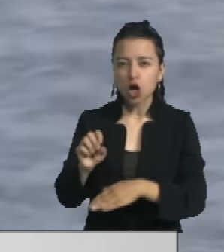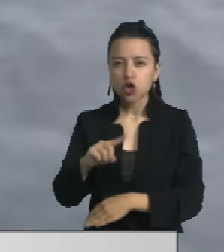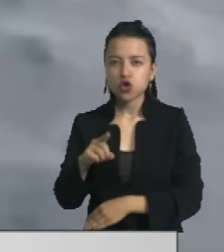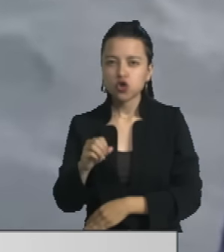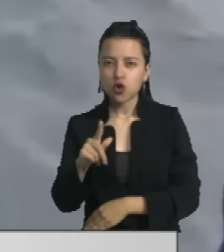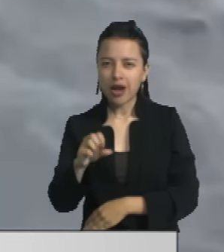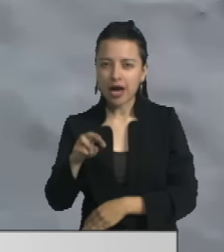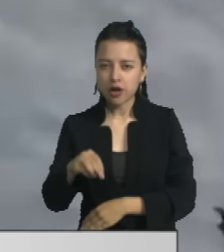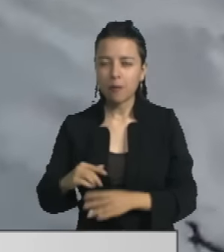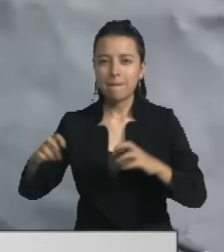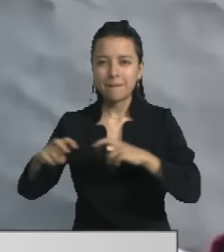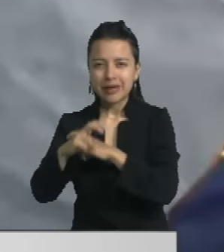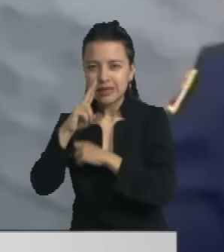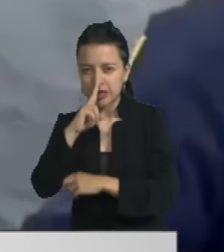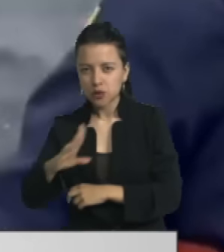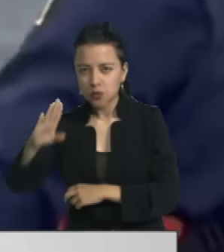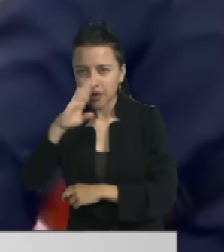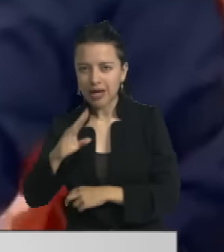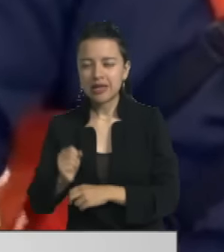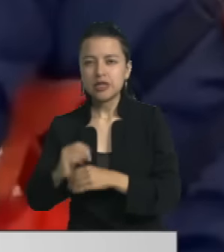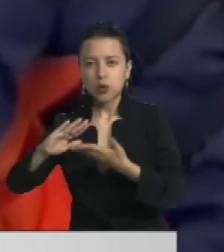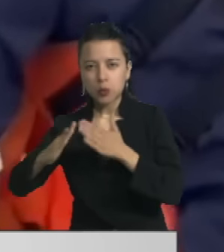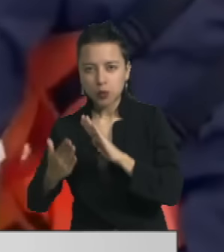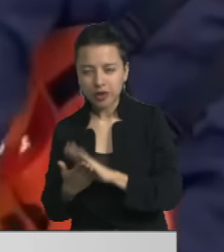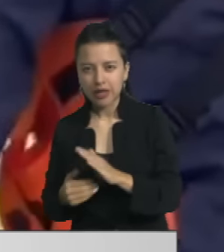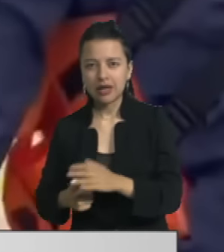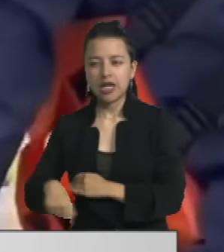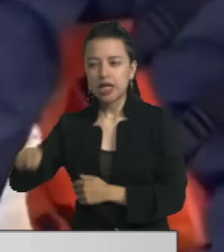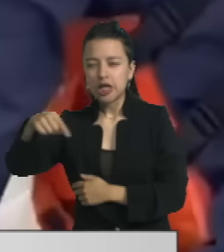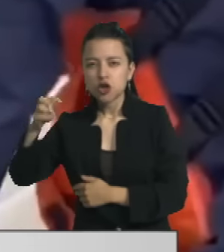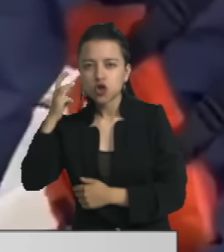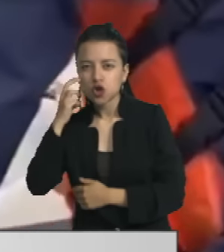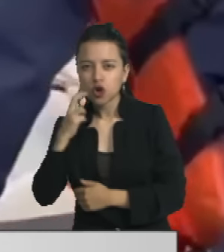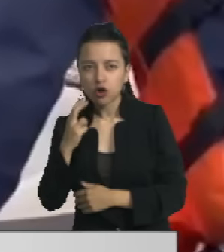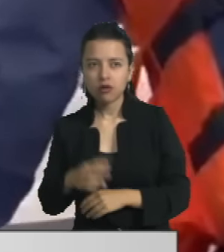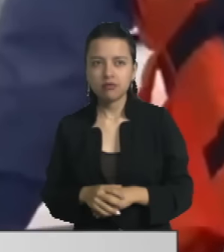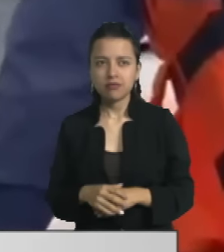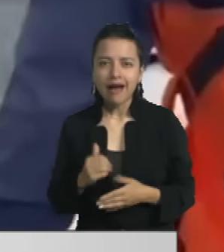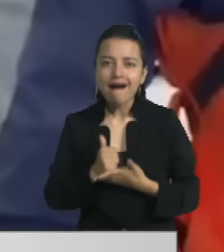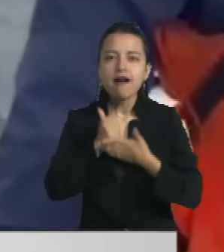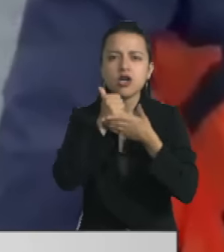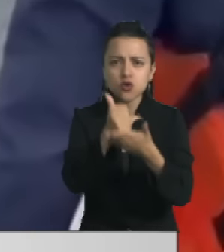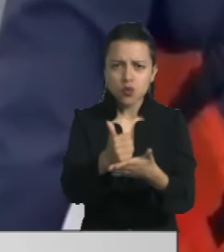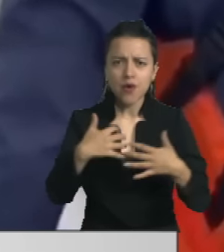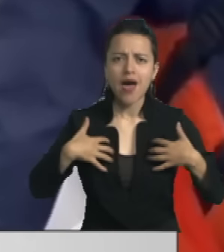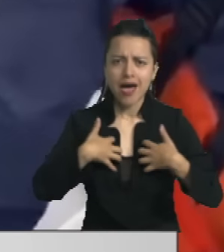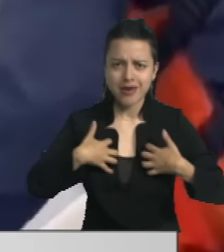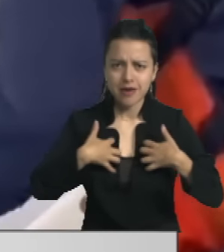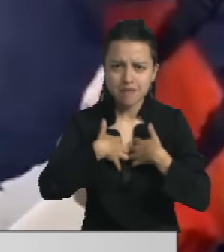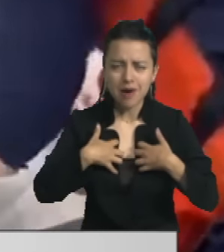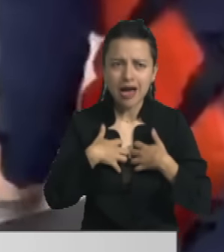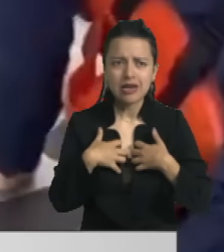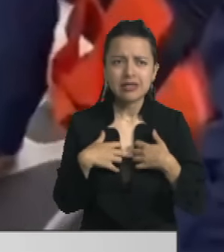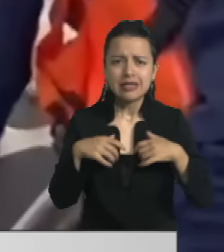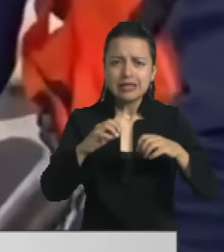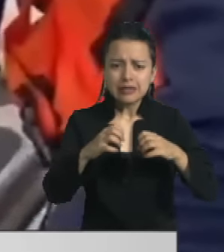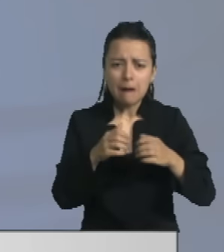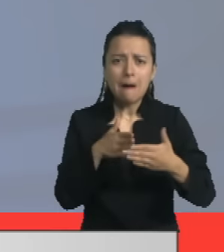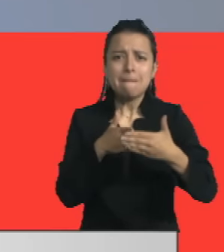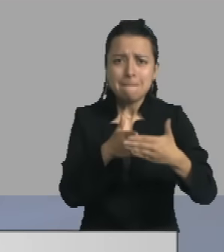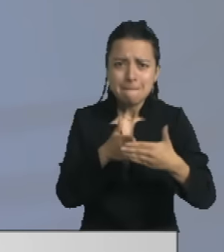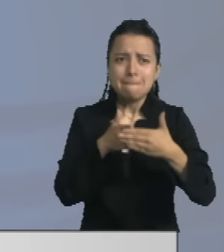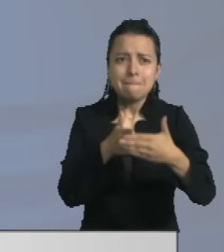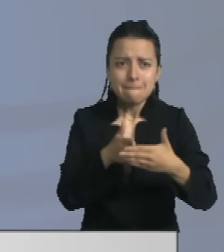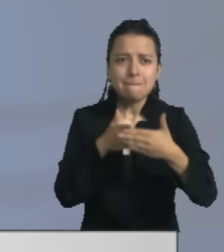chocó parques nacionales naturales y la comunidad se logró la liberación de una ballena que se encontraba atrapada impidiendo su navegabilidad